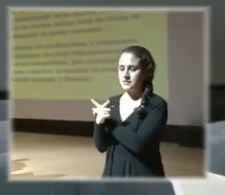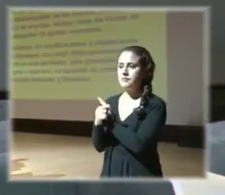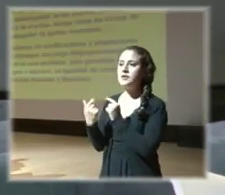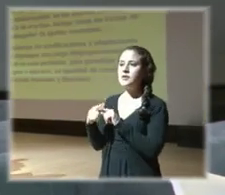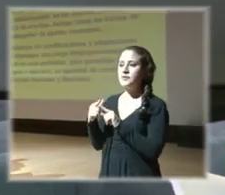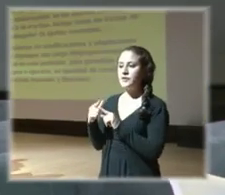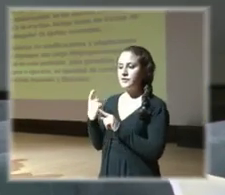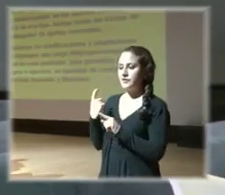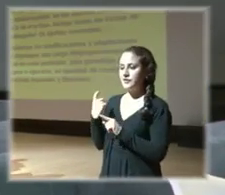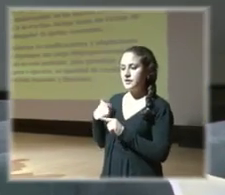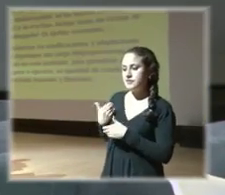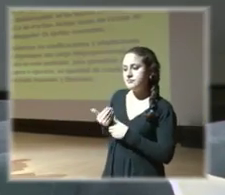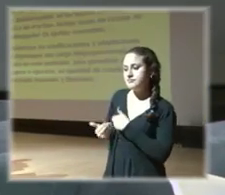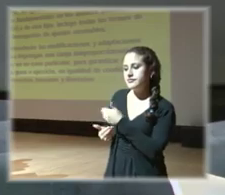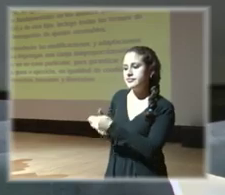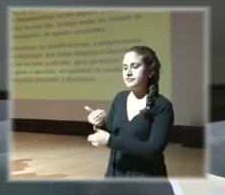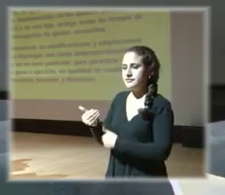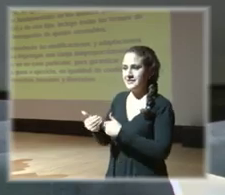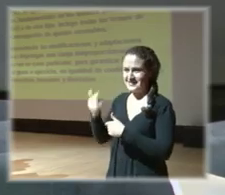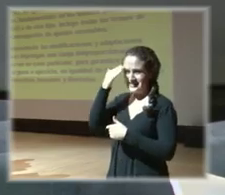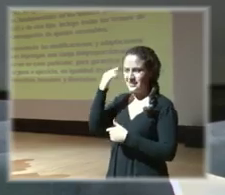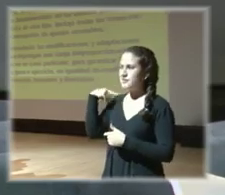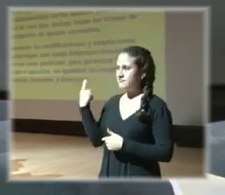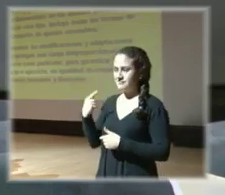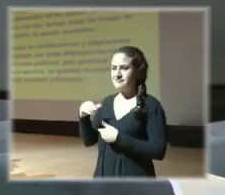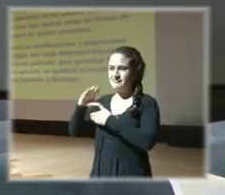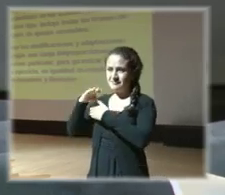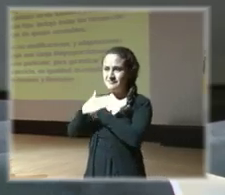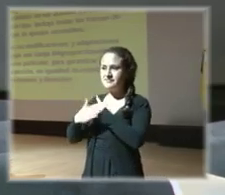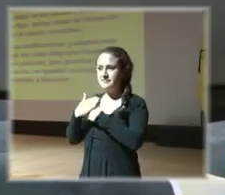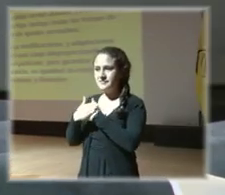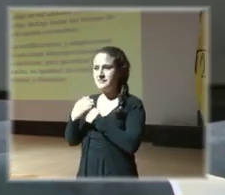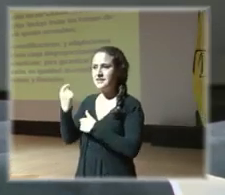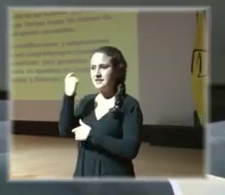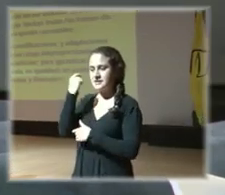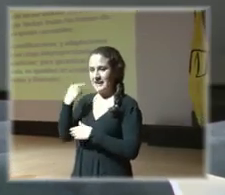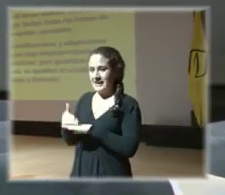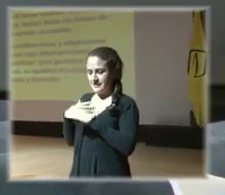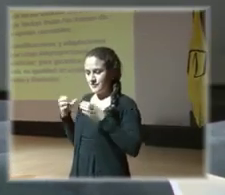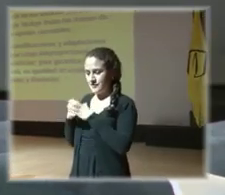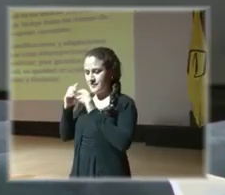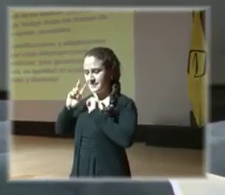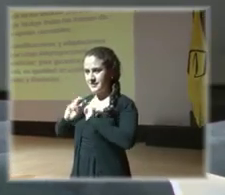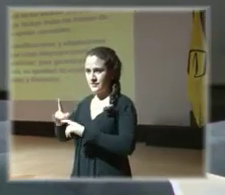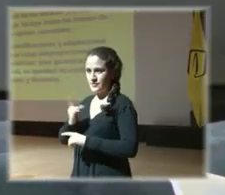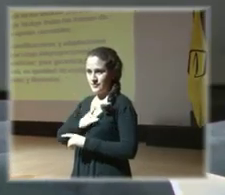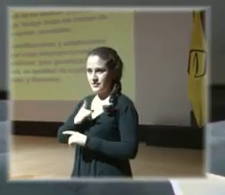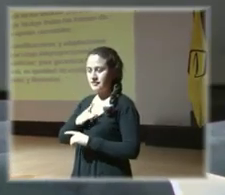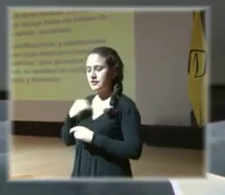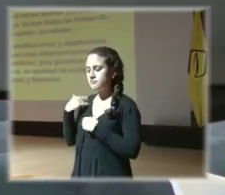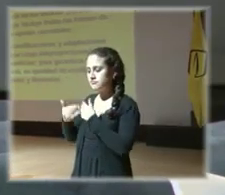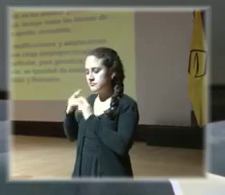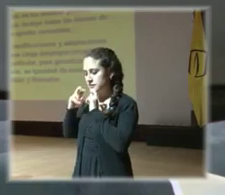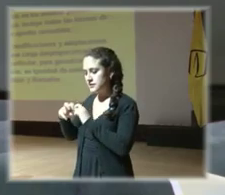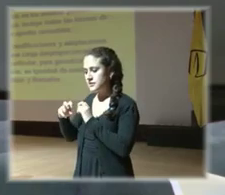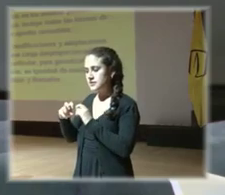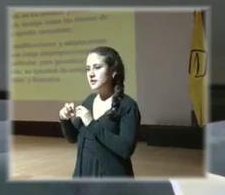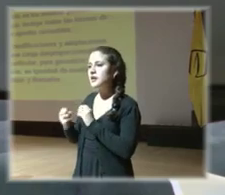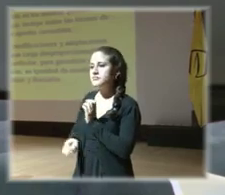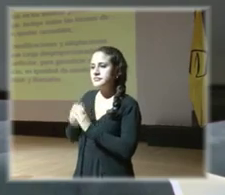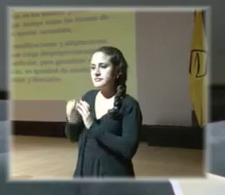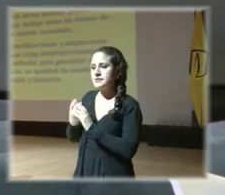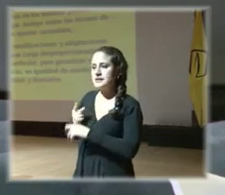no se ha empezado a caminar y recién en nuestros países, nosotros en un grupo de investigación que estamos trabajando en la universidad estamos haciendo un relevamiento de